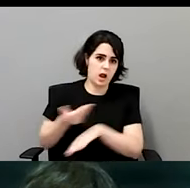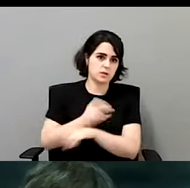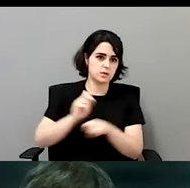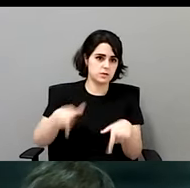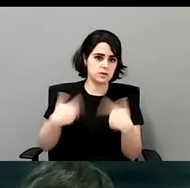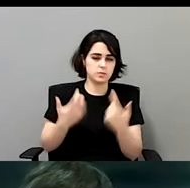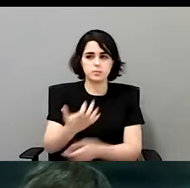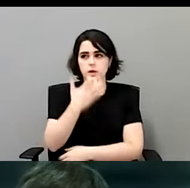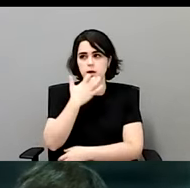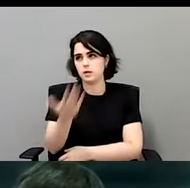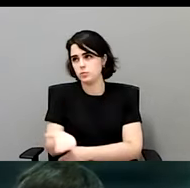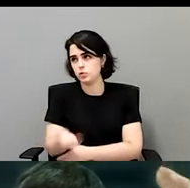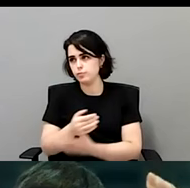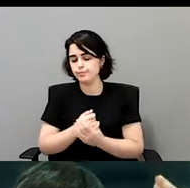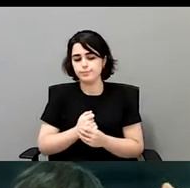Por ejemplo,